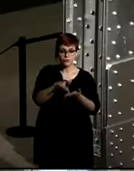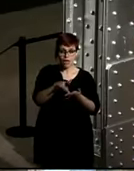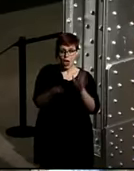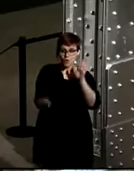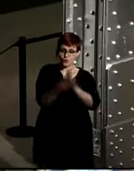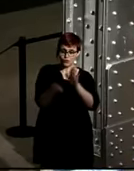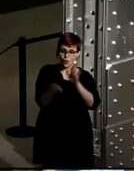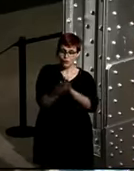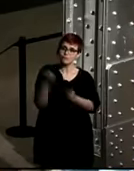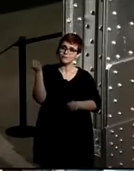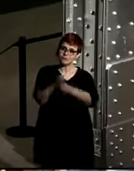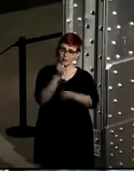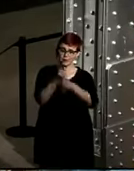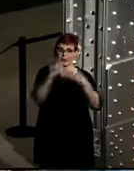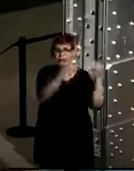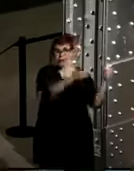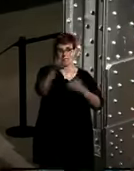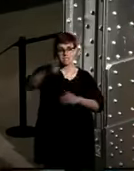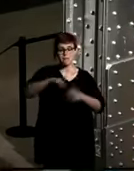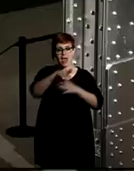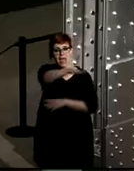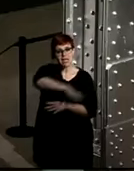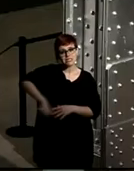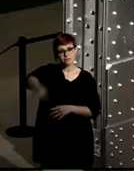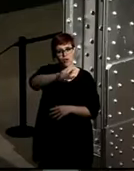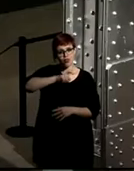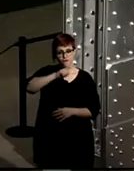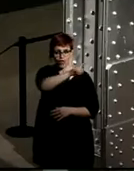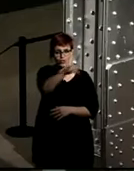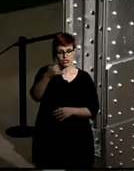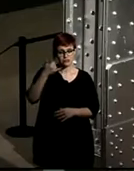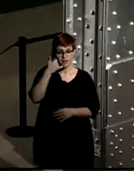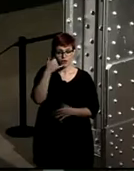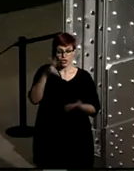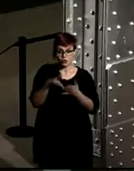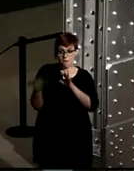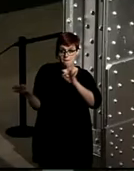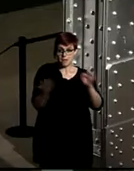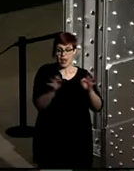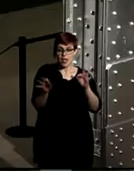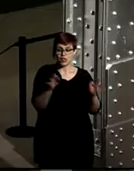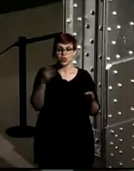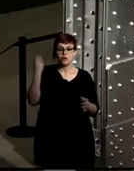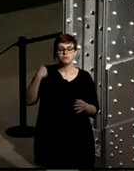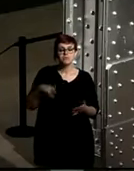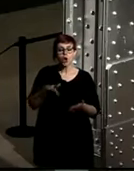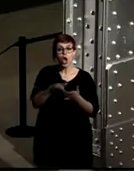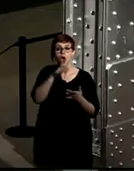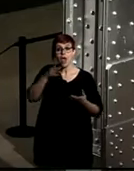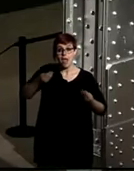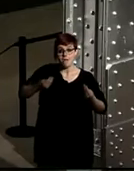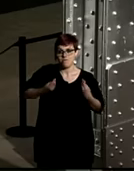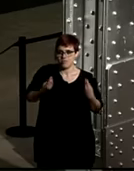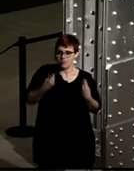Seguimos trabajando. Bueno, muchas gracias a todo el equipo de Espacio Fundación Telefónica que está ya preparando en la vida marciana